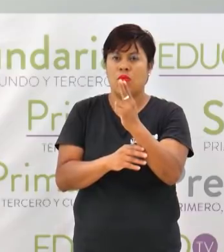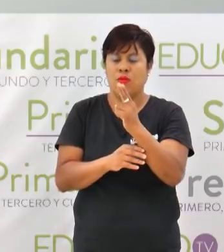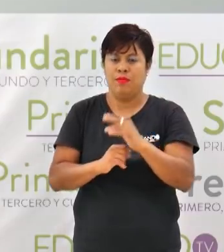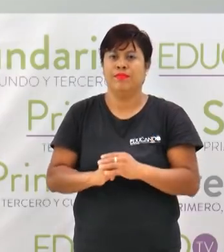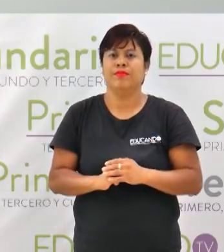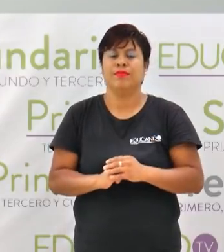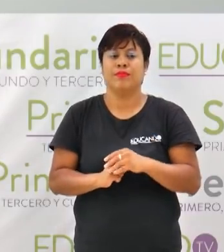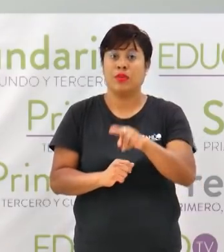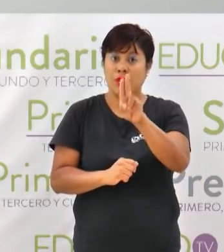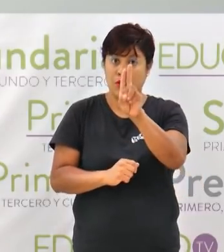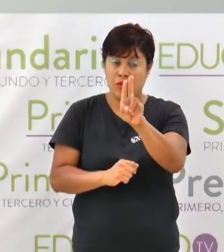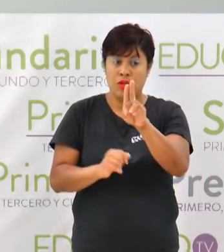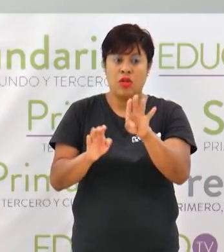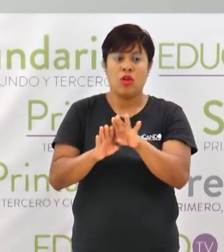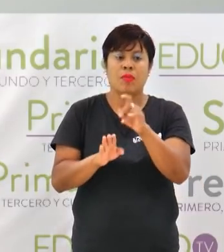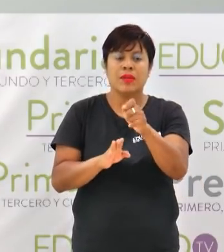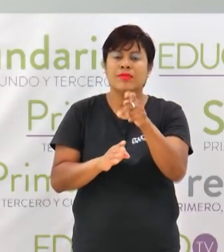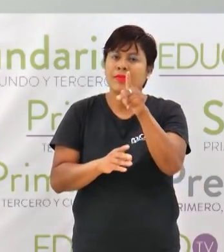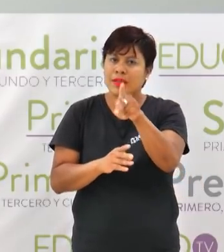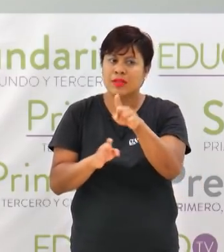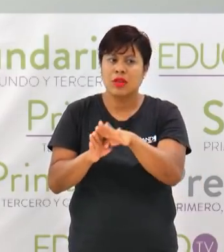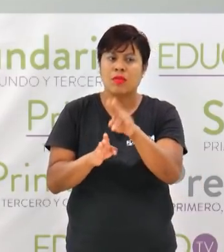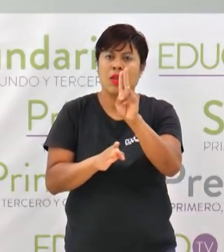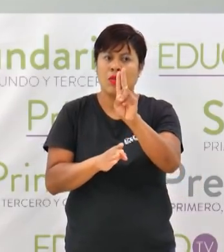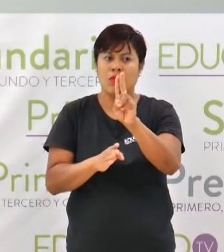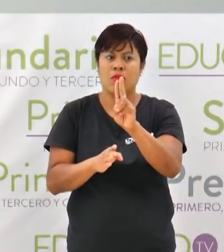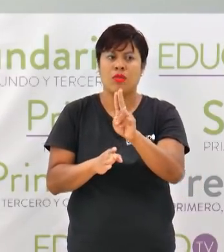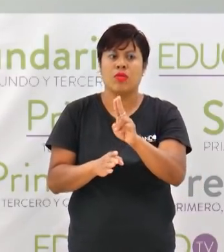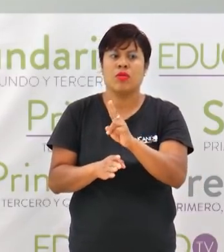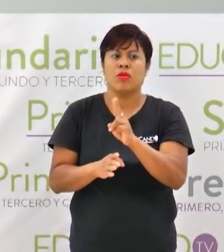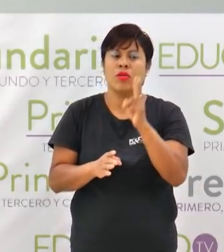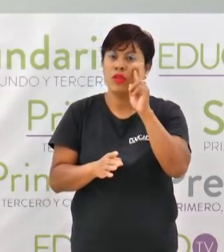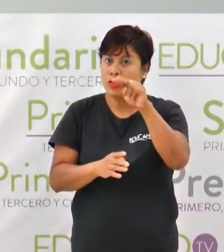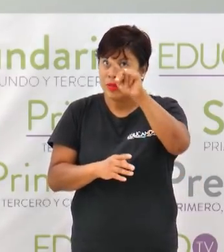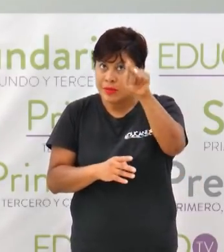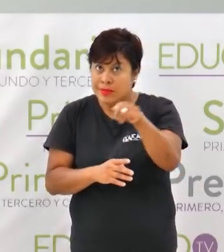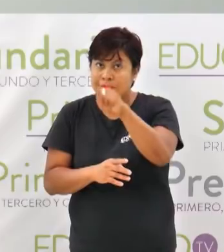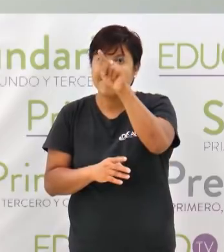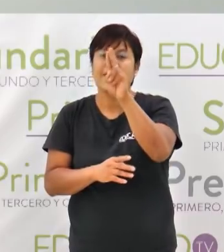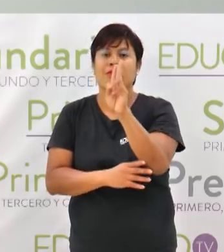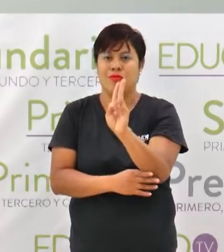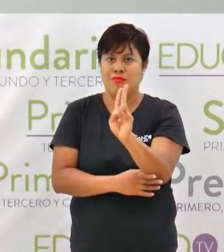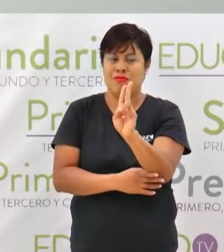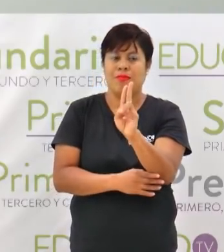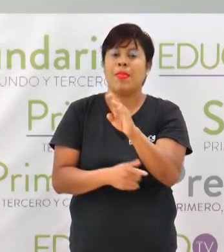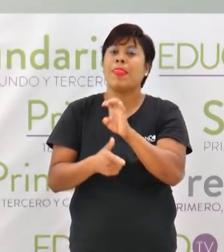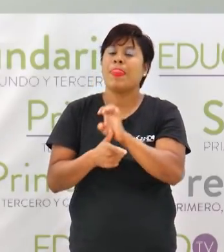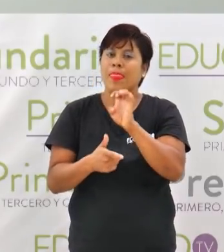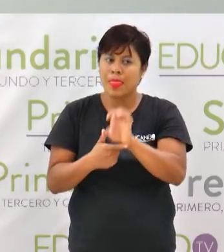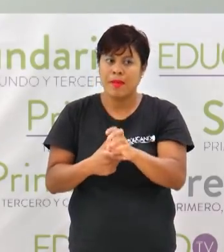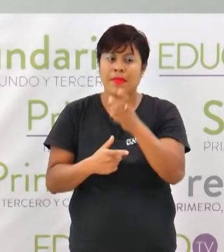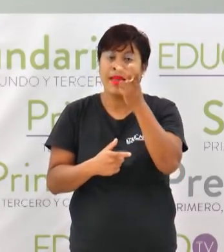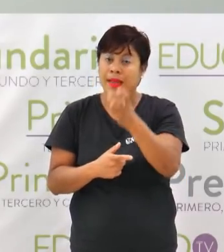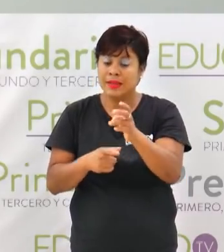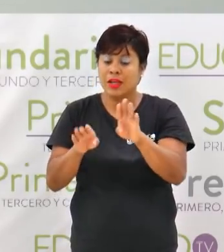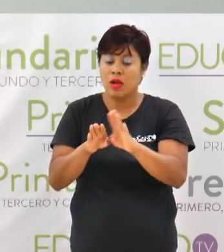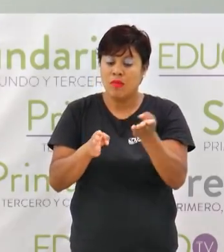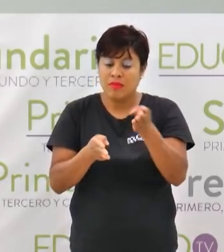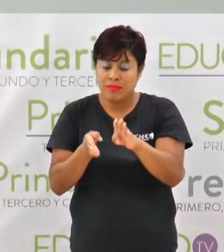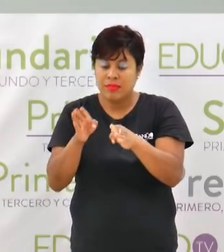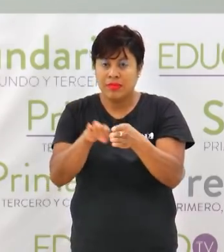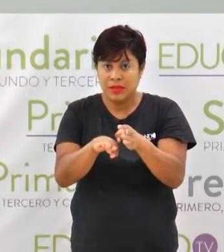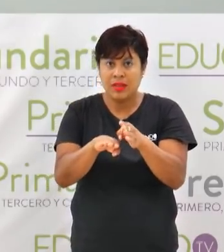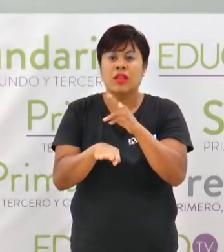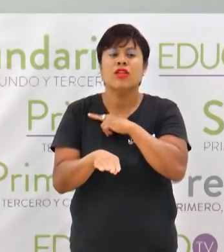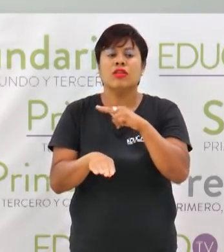apertura, ¿bien? Como si fuera una U. Si la ponemos así, parece una U. Entonces, este tipo de doblez